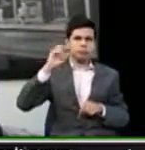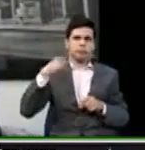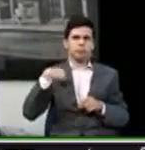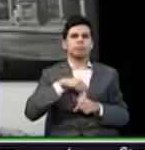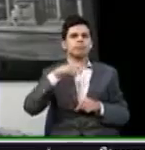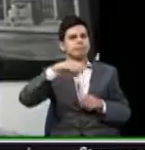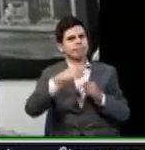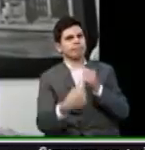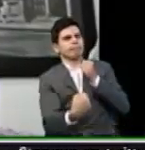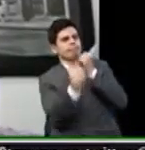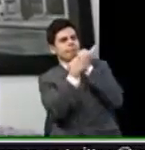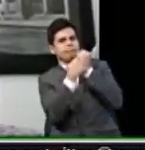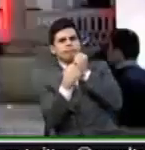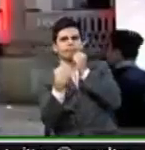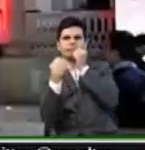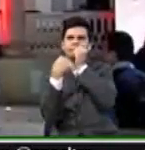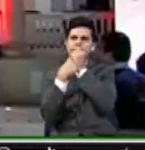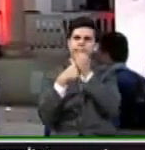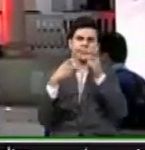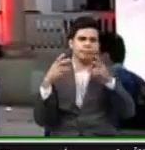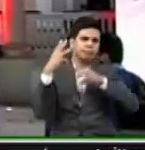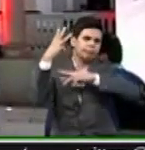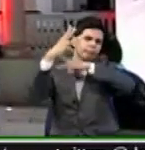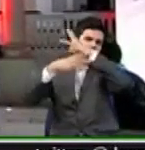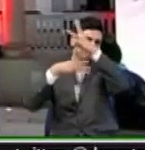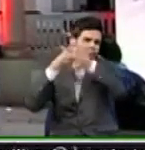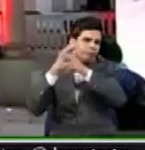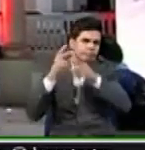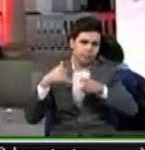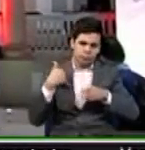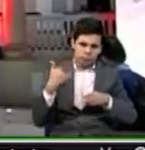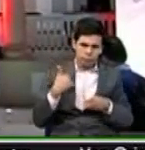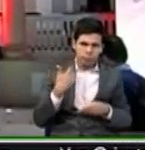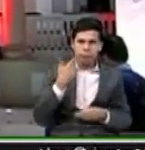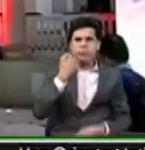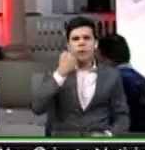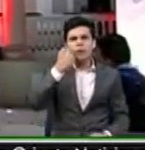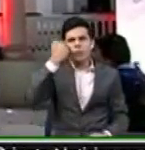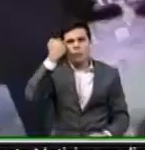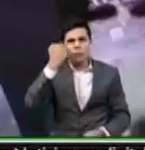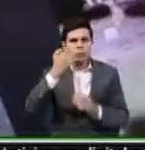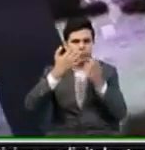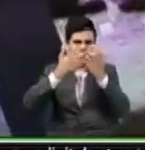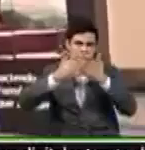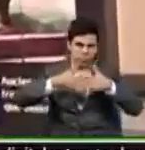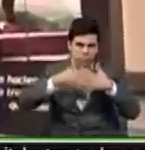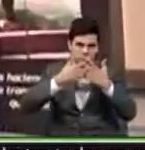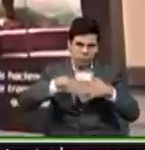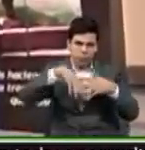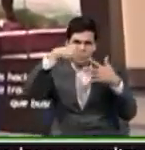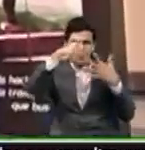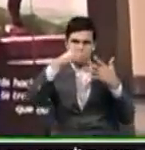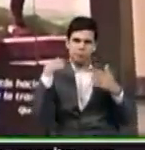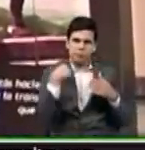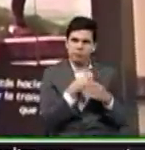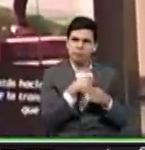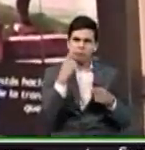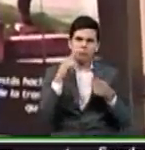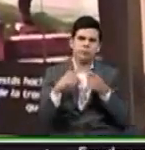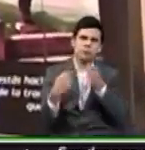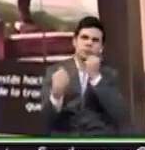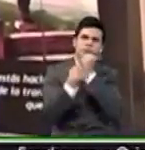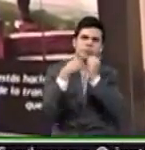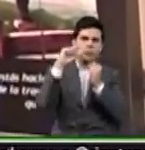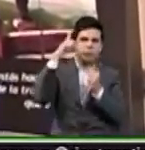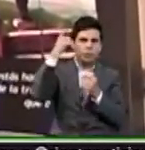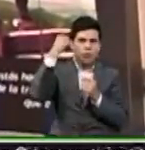apoyo de todo el mundo, de jóvenes y adultos, de empresarios. Buscamos el apoyo del gobierno,